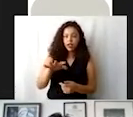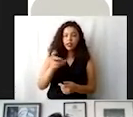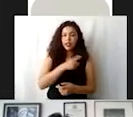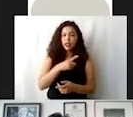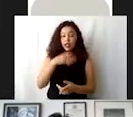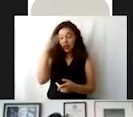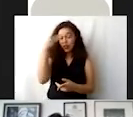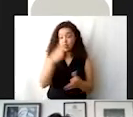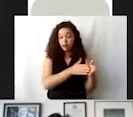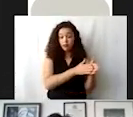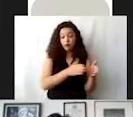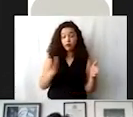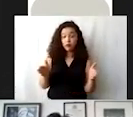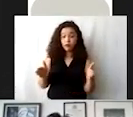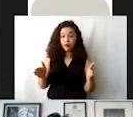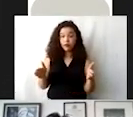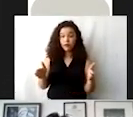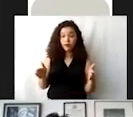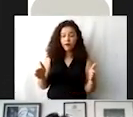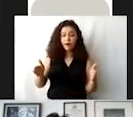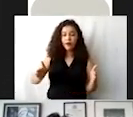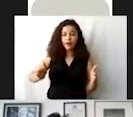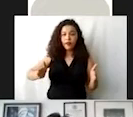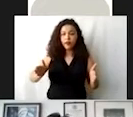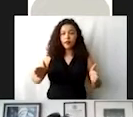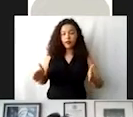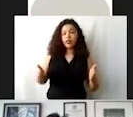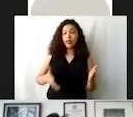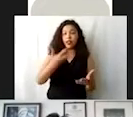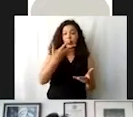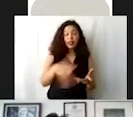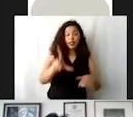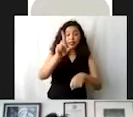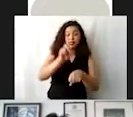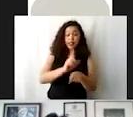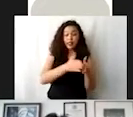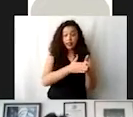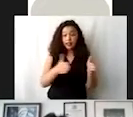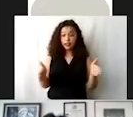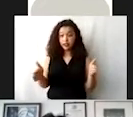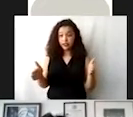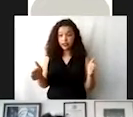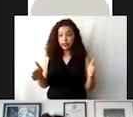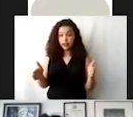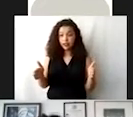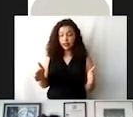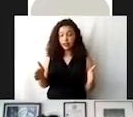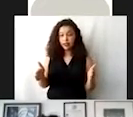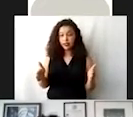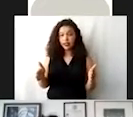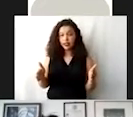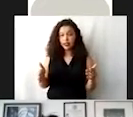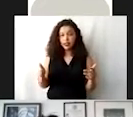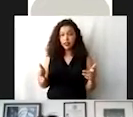va a computarse dentro de los 10 días siguientes en que surja el